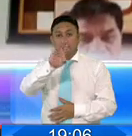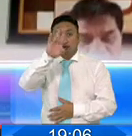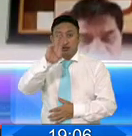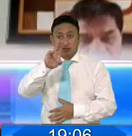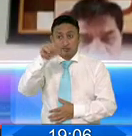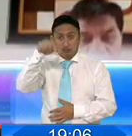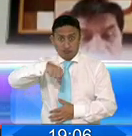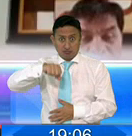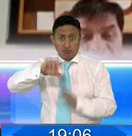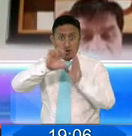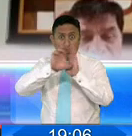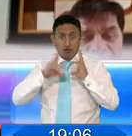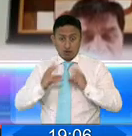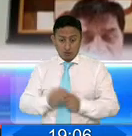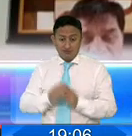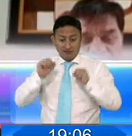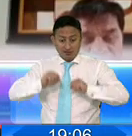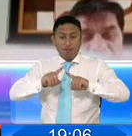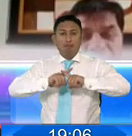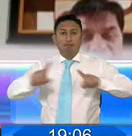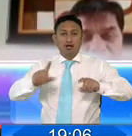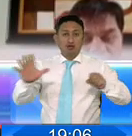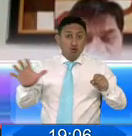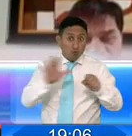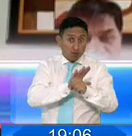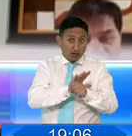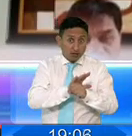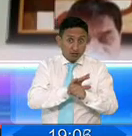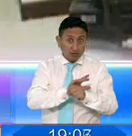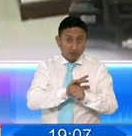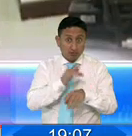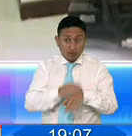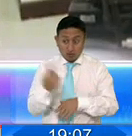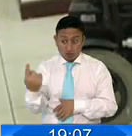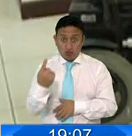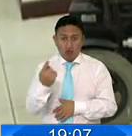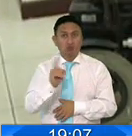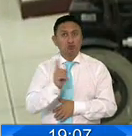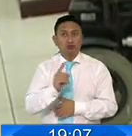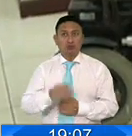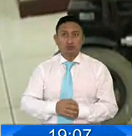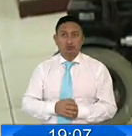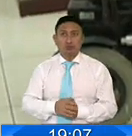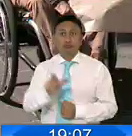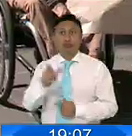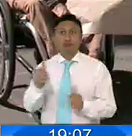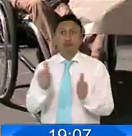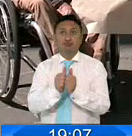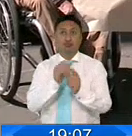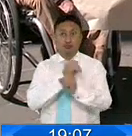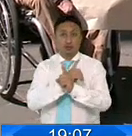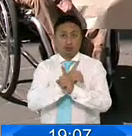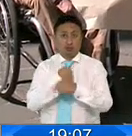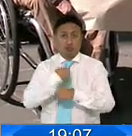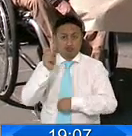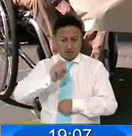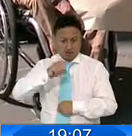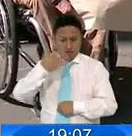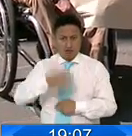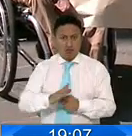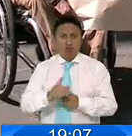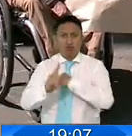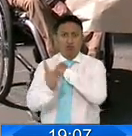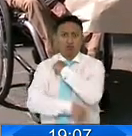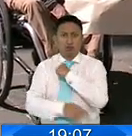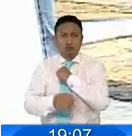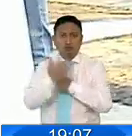Código Orgánico de la Salud. Pero hay que leerlo en la integridad, no han quedado desamparados. Quienes presentan discapacidades exigen justicia